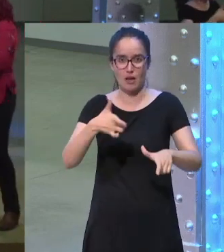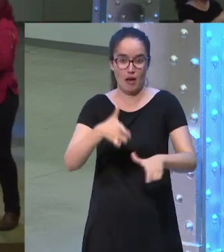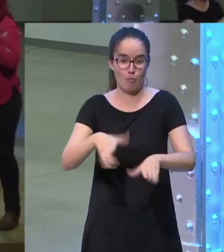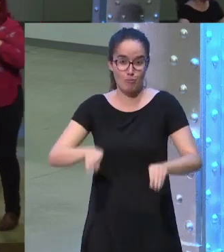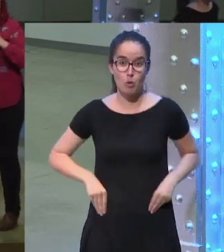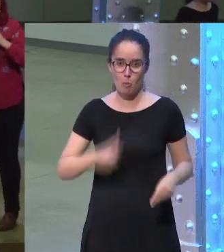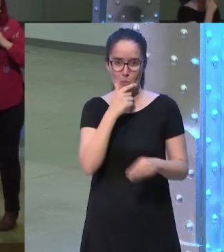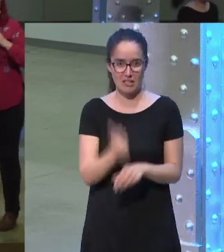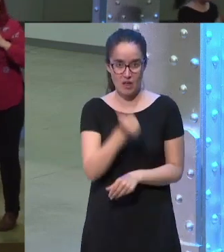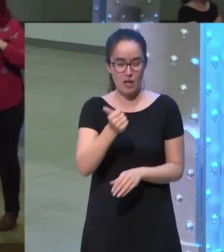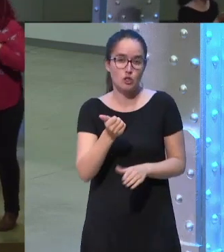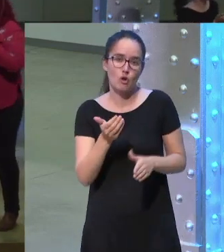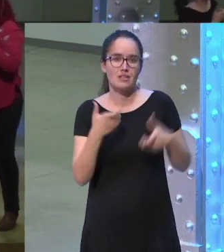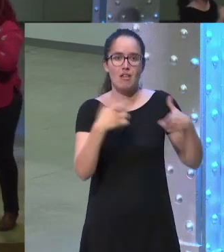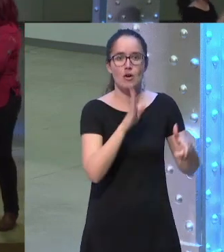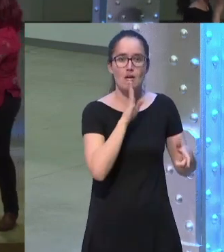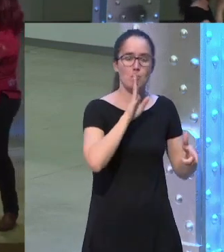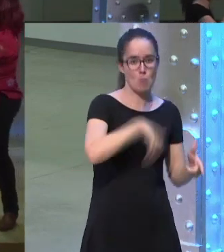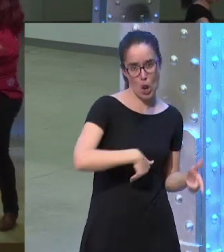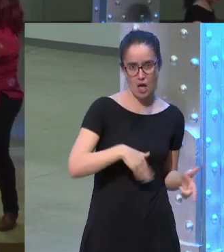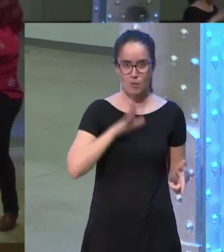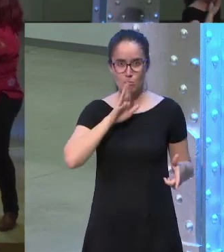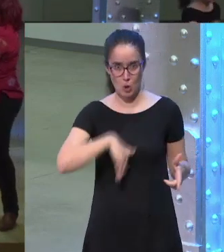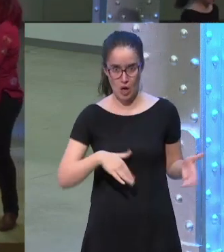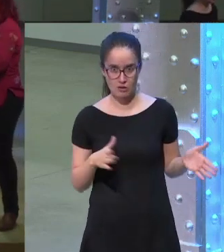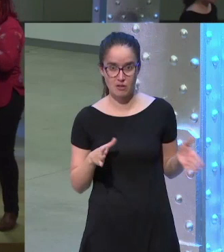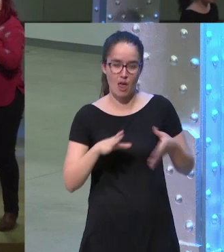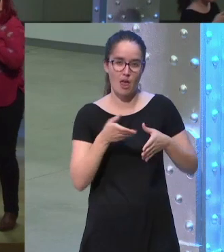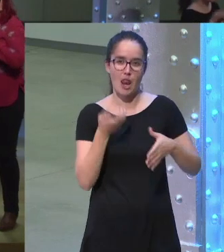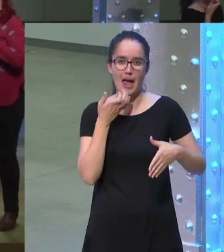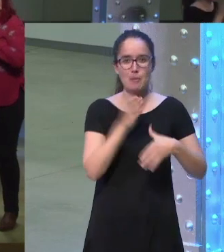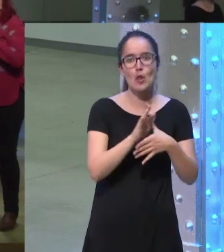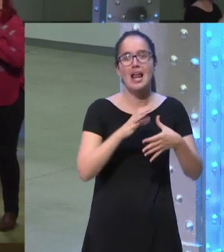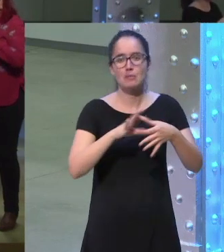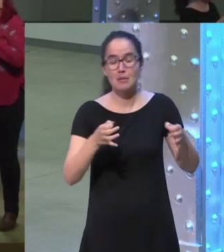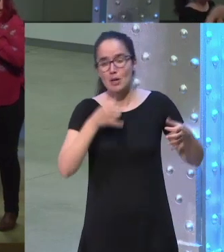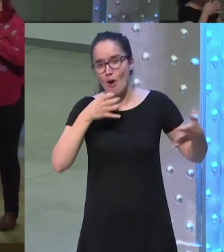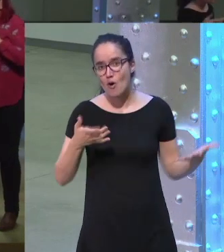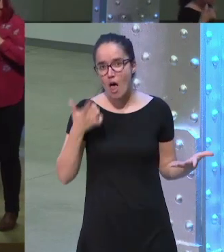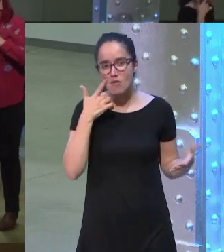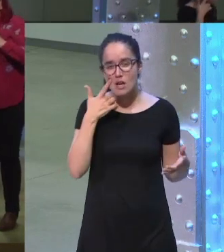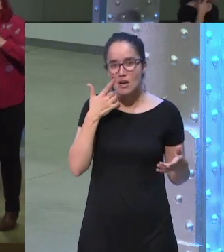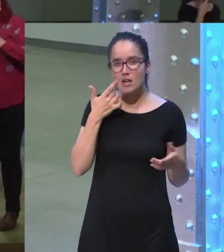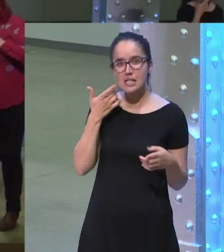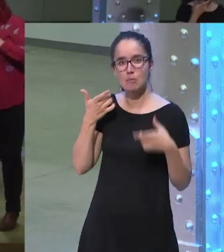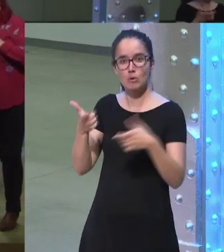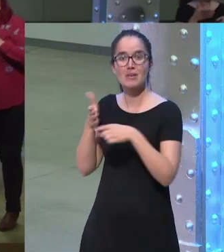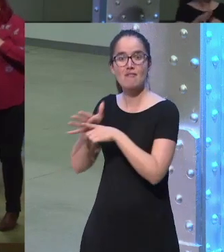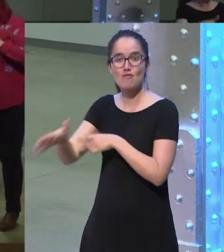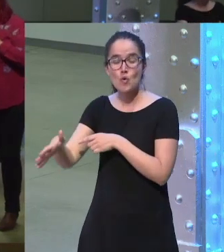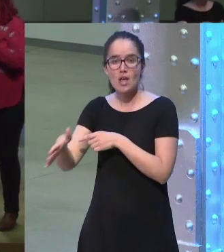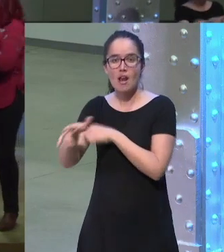transmitirla. Esa es la parte, digamos, guay de la paradoja mixta. Pero ahora vamos a ver la parte que influye en la decisión de los